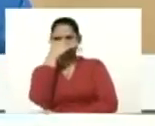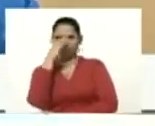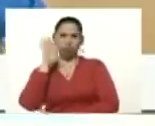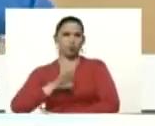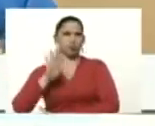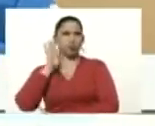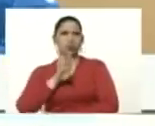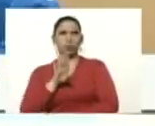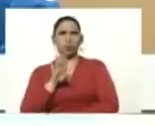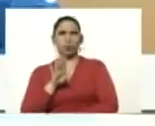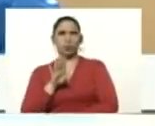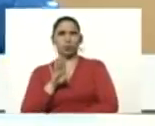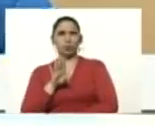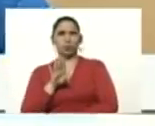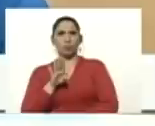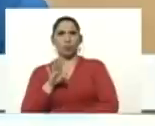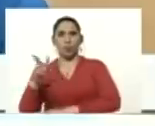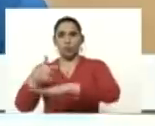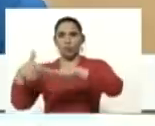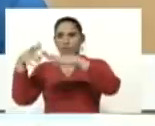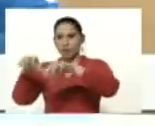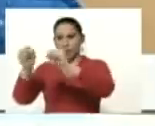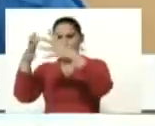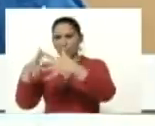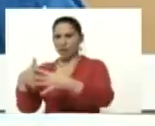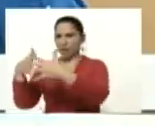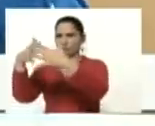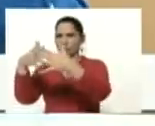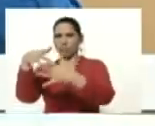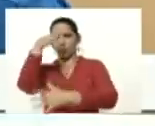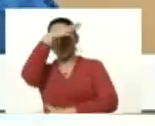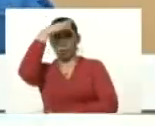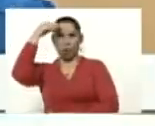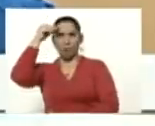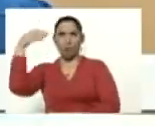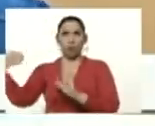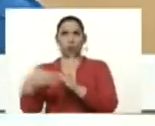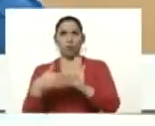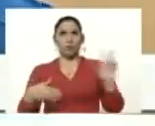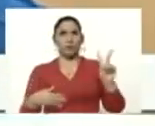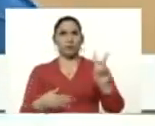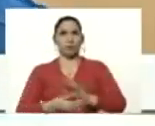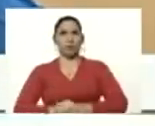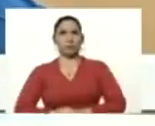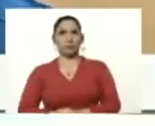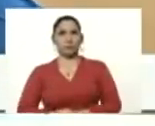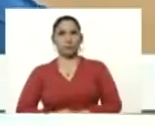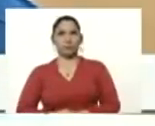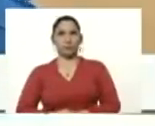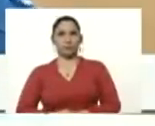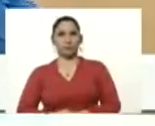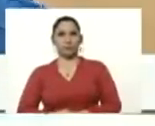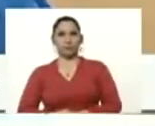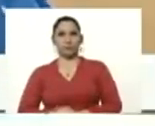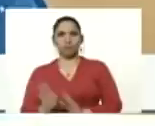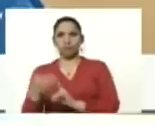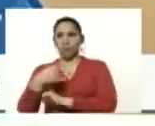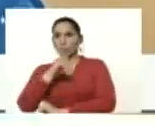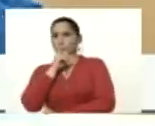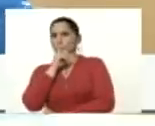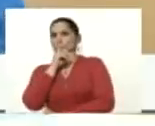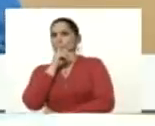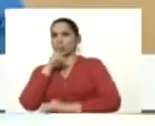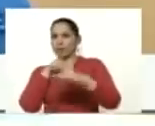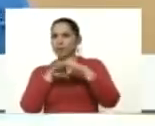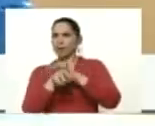sucio del gobierno imperialista de Donald Trump con sus cómplices internos.